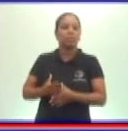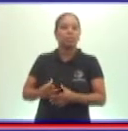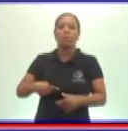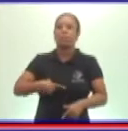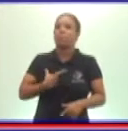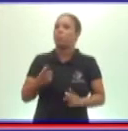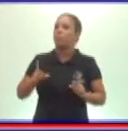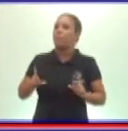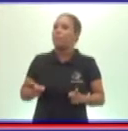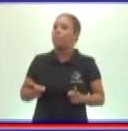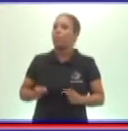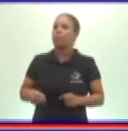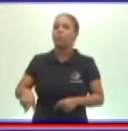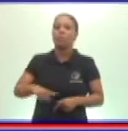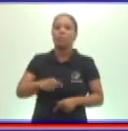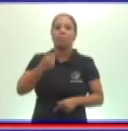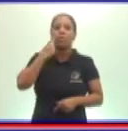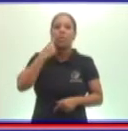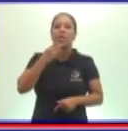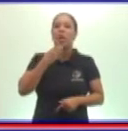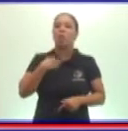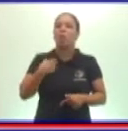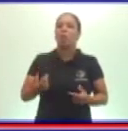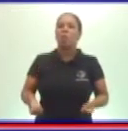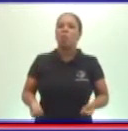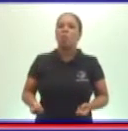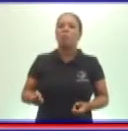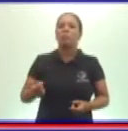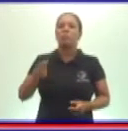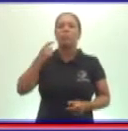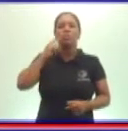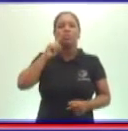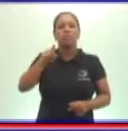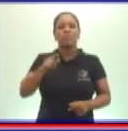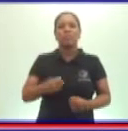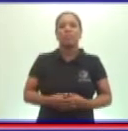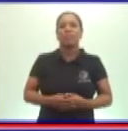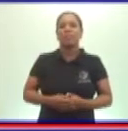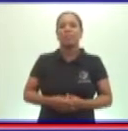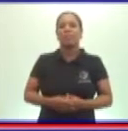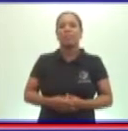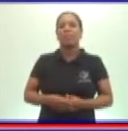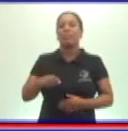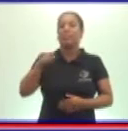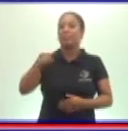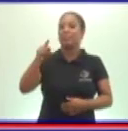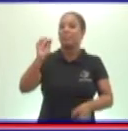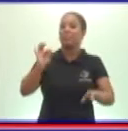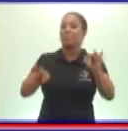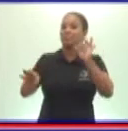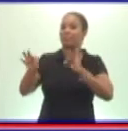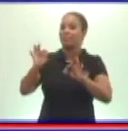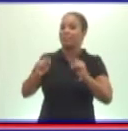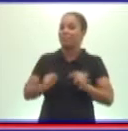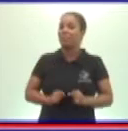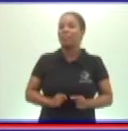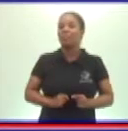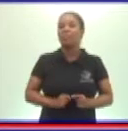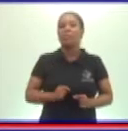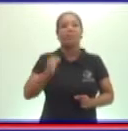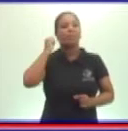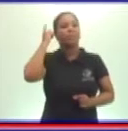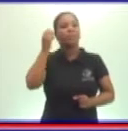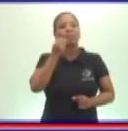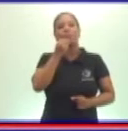cultura política que ustedes verán cómo se pone de manifiesto. Esos son los elementos e inferencias que nosotros podemos